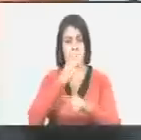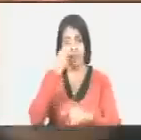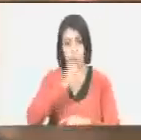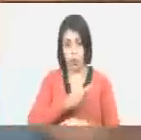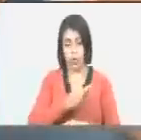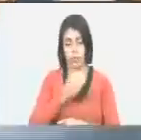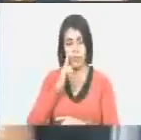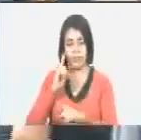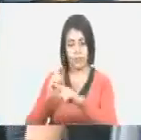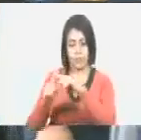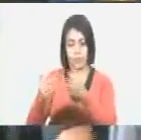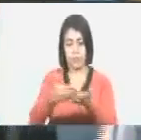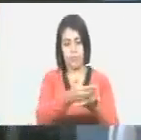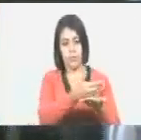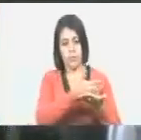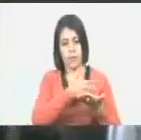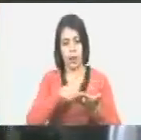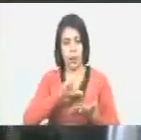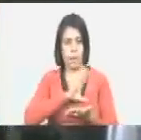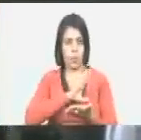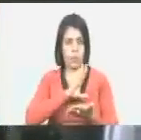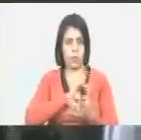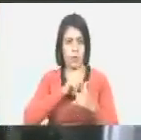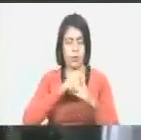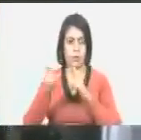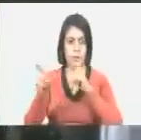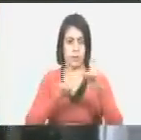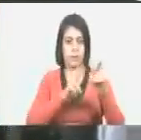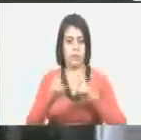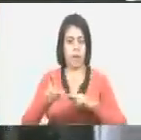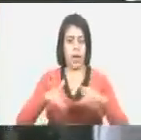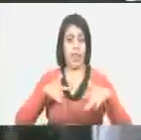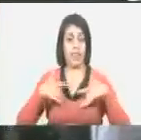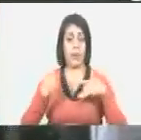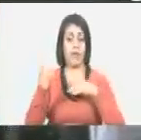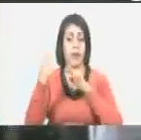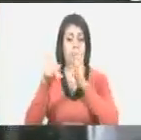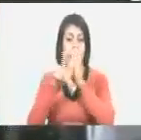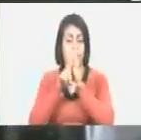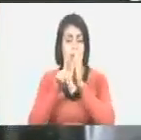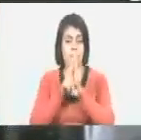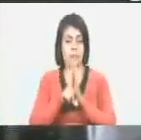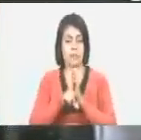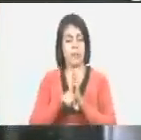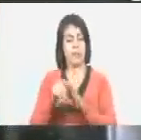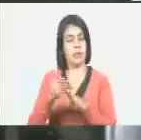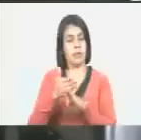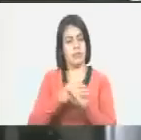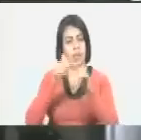aseguramiento, incautación o decomiso de bienes relacionados con las actividades ilícitas a que